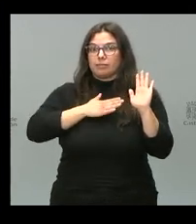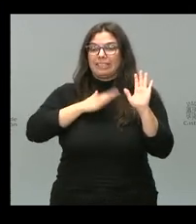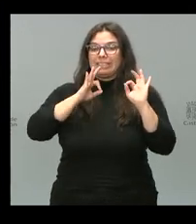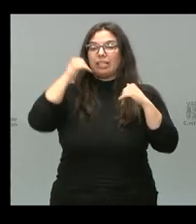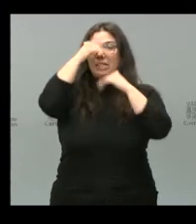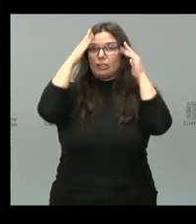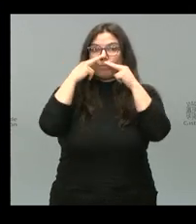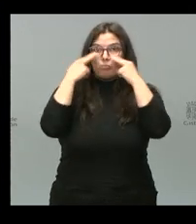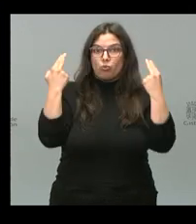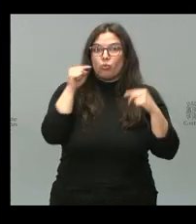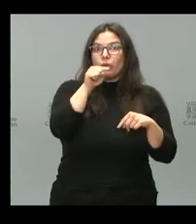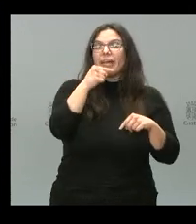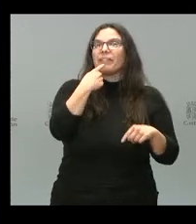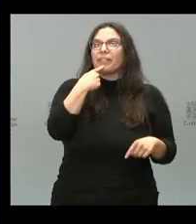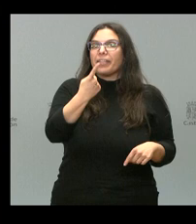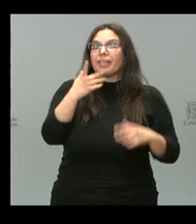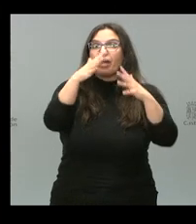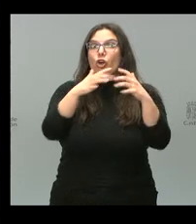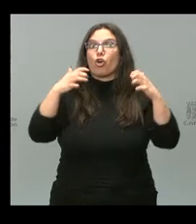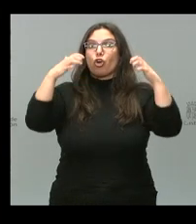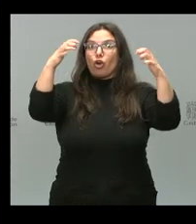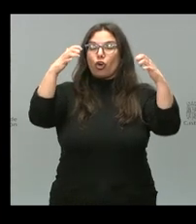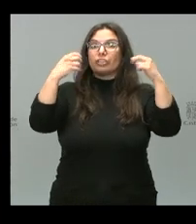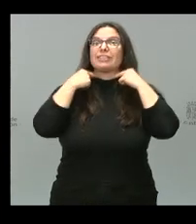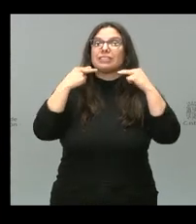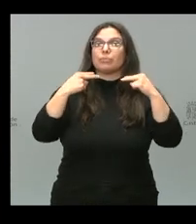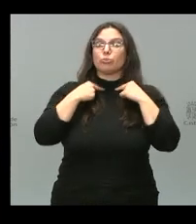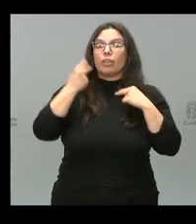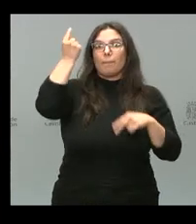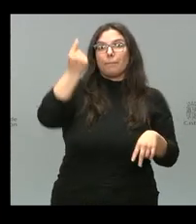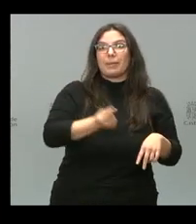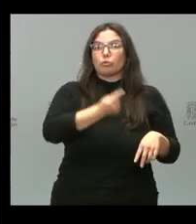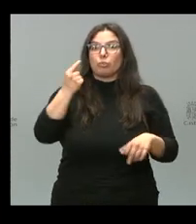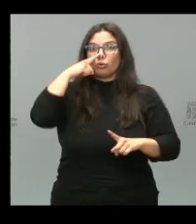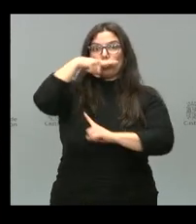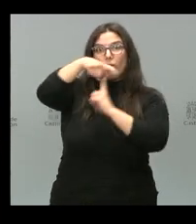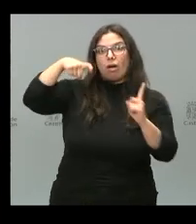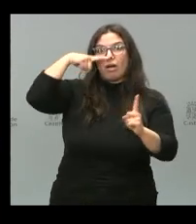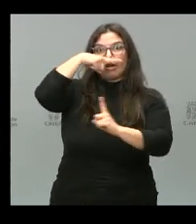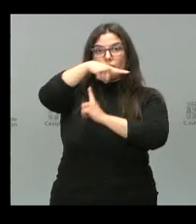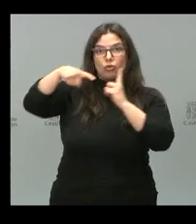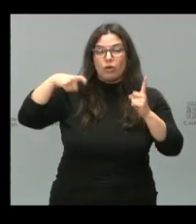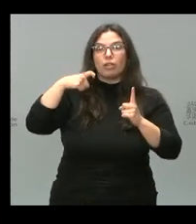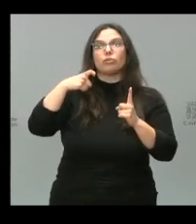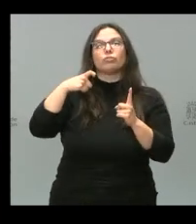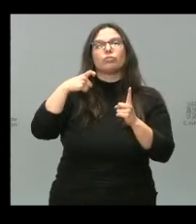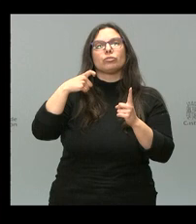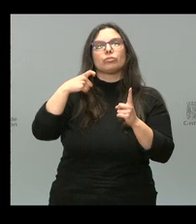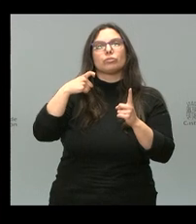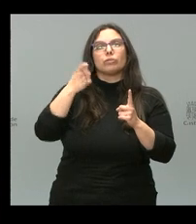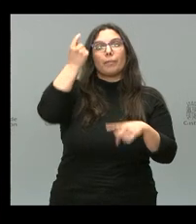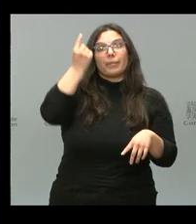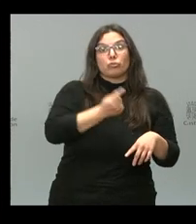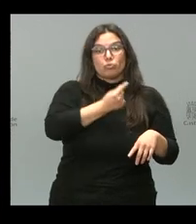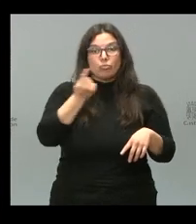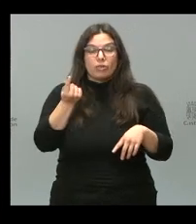pues indica que las Cortes generales son los presupuestos de cada cada año aprobarán la propuesta por supuesto del legislativo